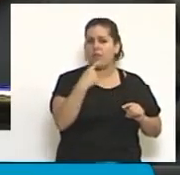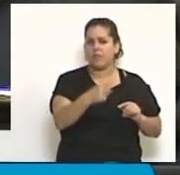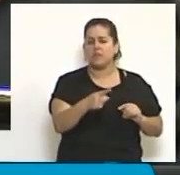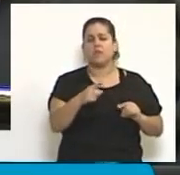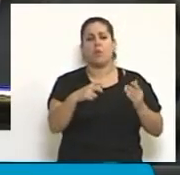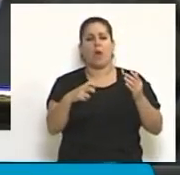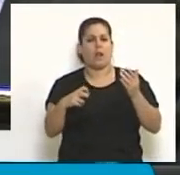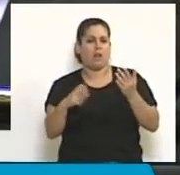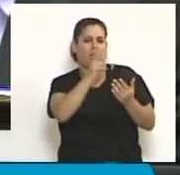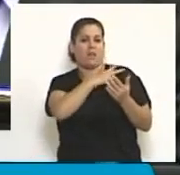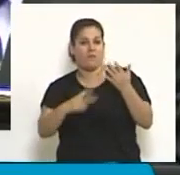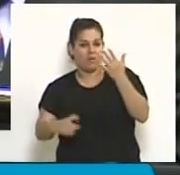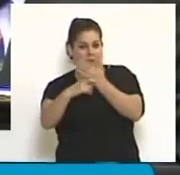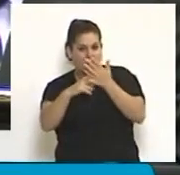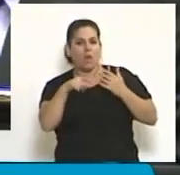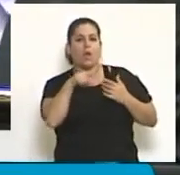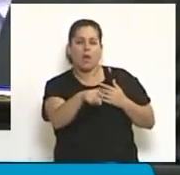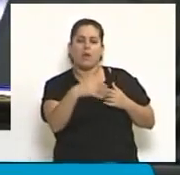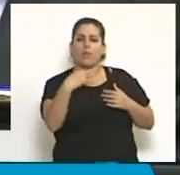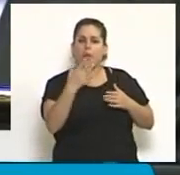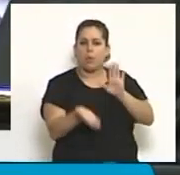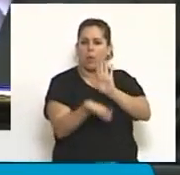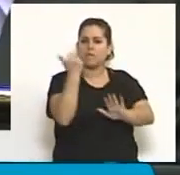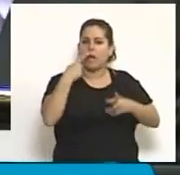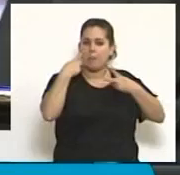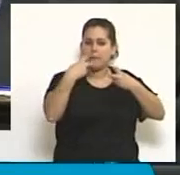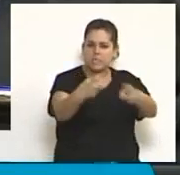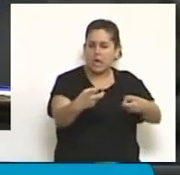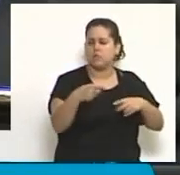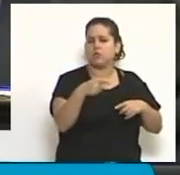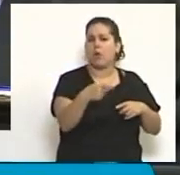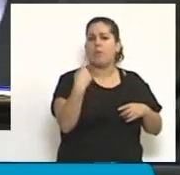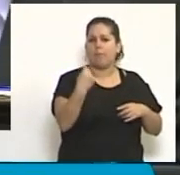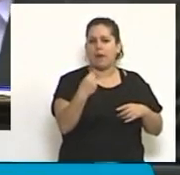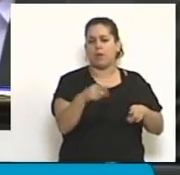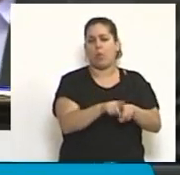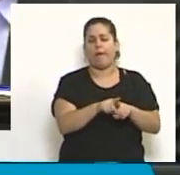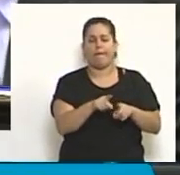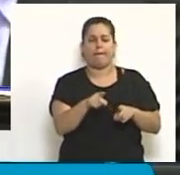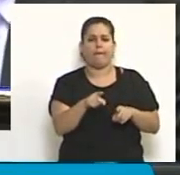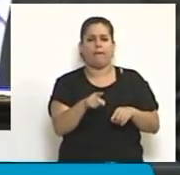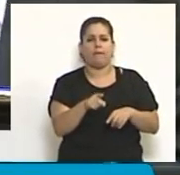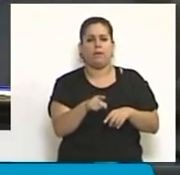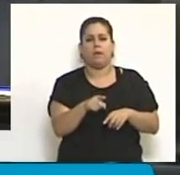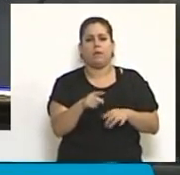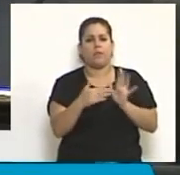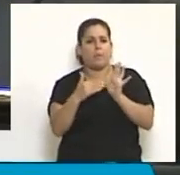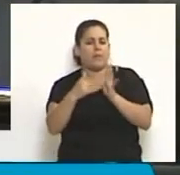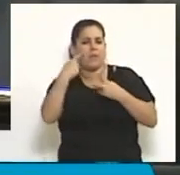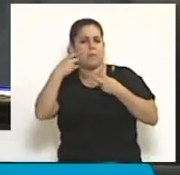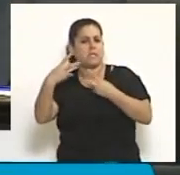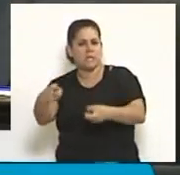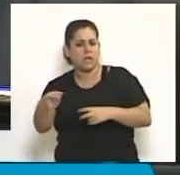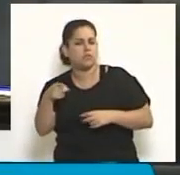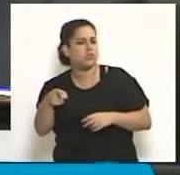Procurador General de la Nación a sacarle la investigación de un delito de su fiscal natural sobre pretexto de la existencia de una investigación